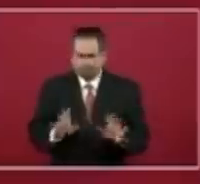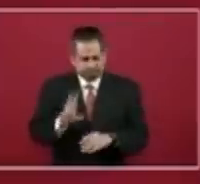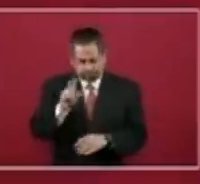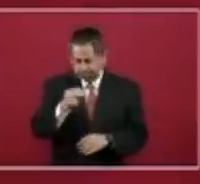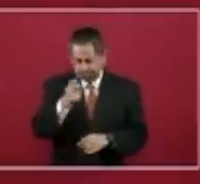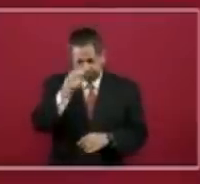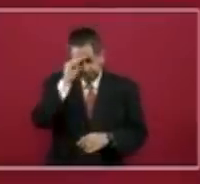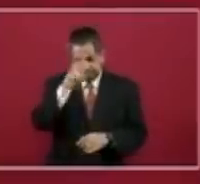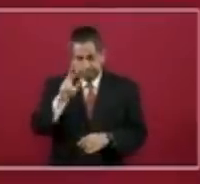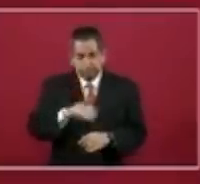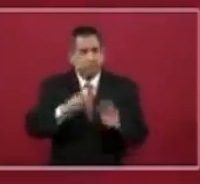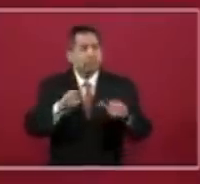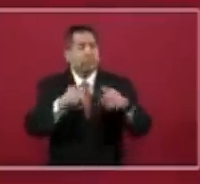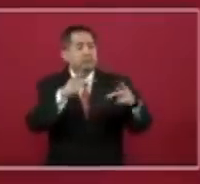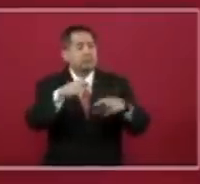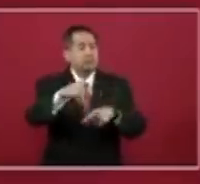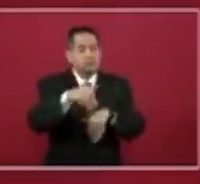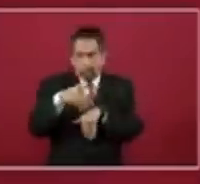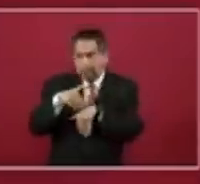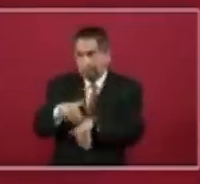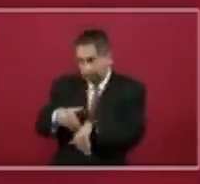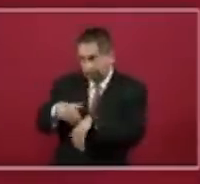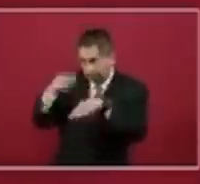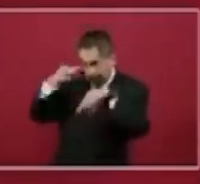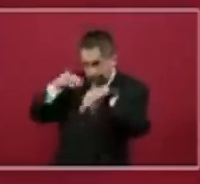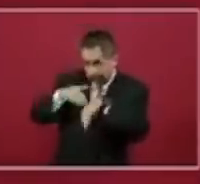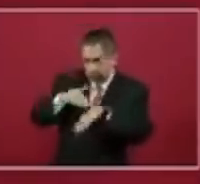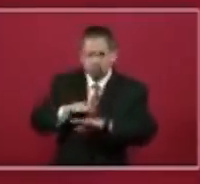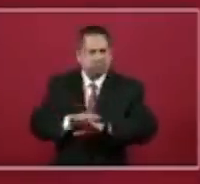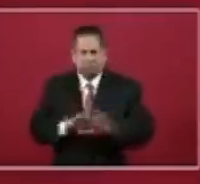de que el pueblo se va a dejar manipular.